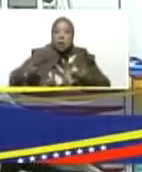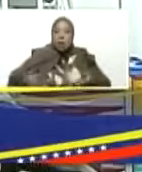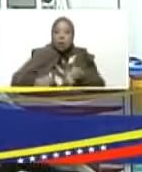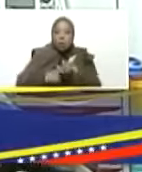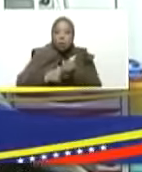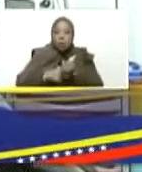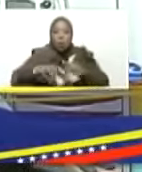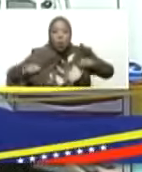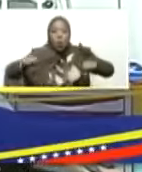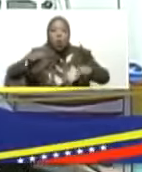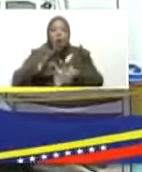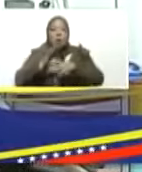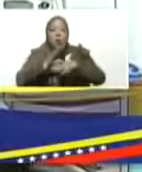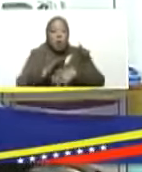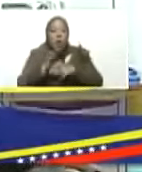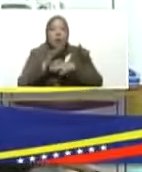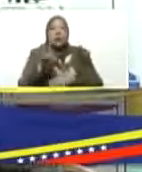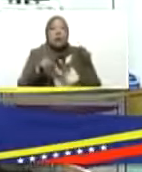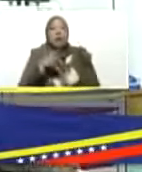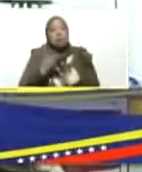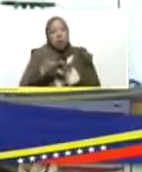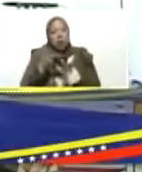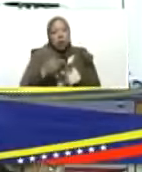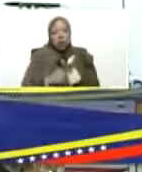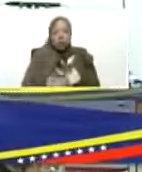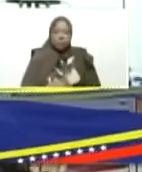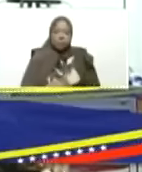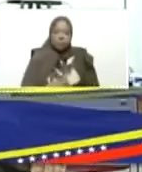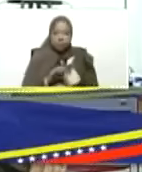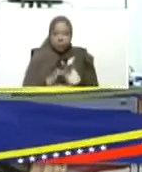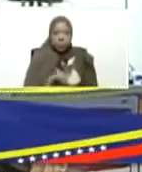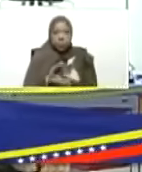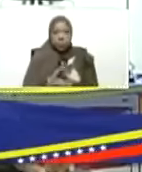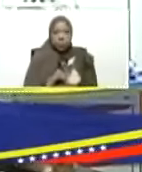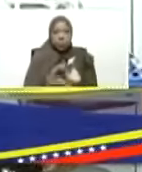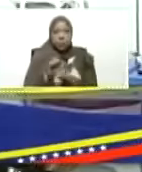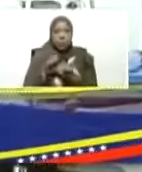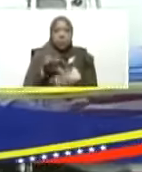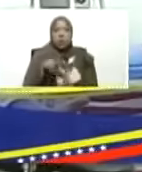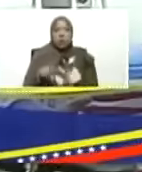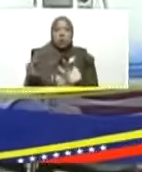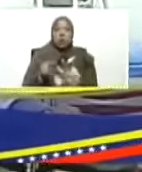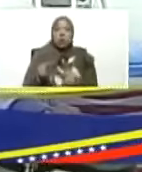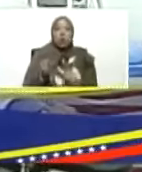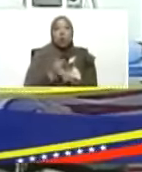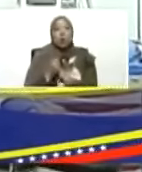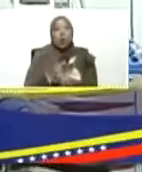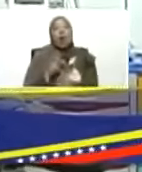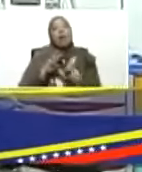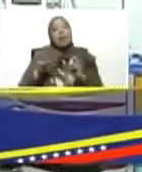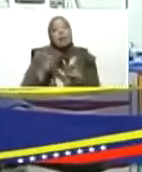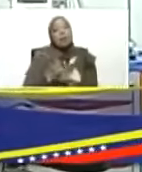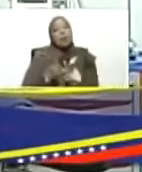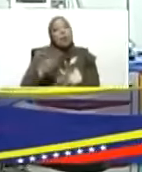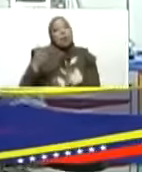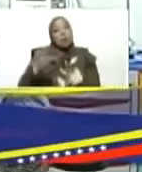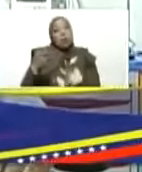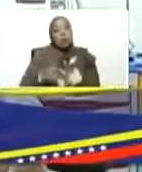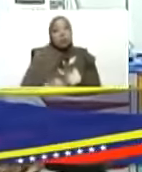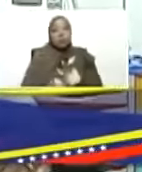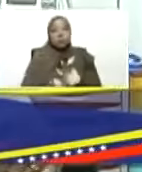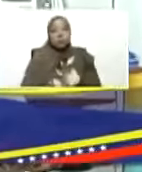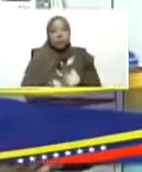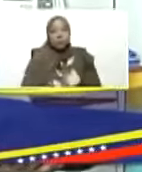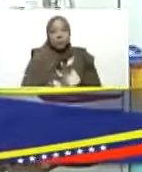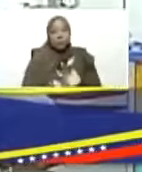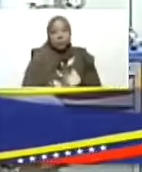que decir que hay que cuidarse, muchachos. Que cuidarse. Yo voy a seguir insistiendo. He hablado mucho con Silita de este tema, ¿verdad, Silita? Porque Silita